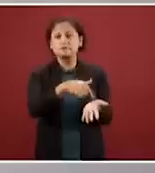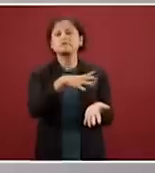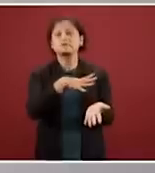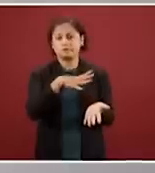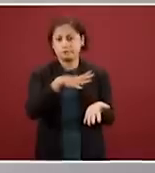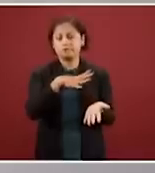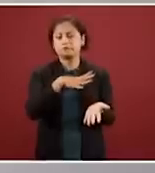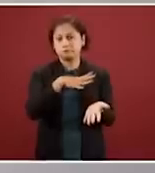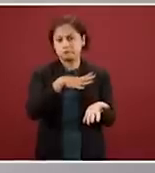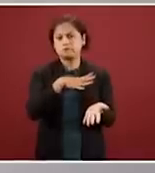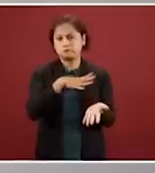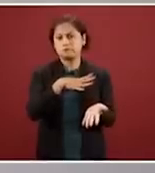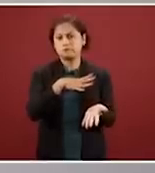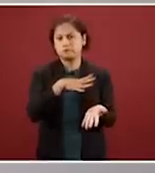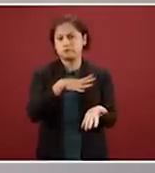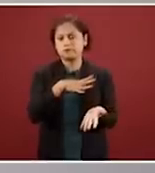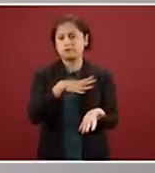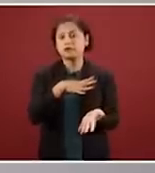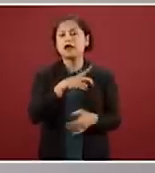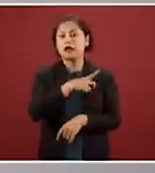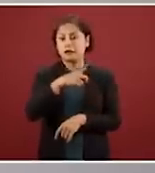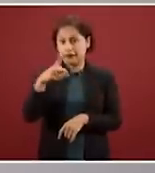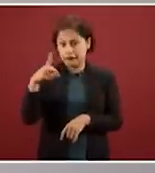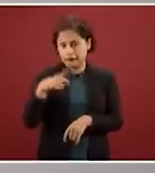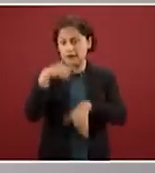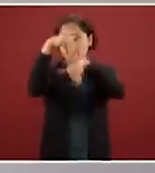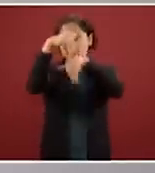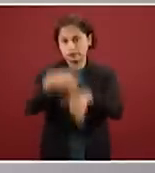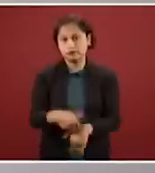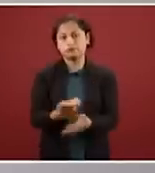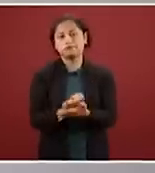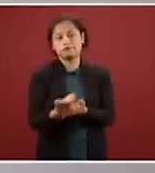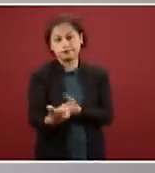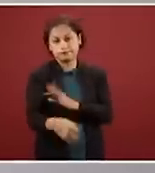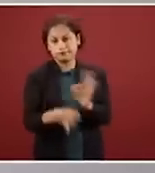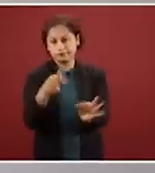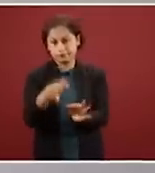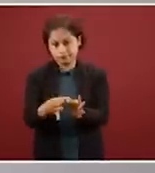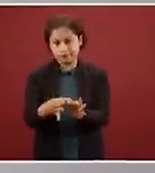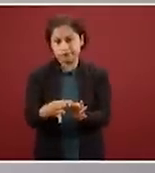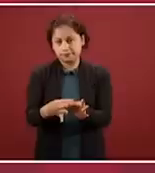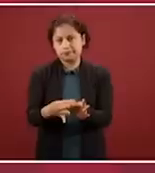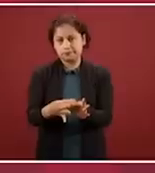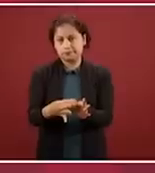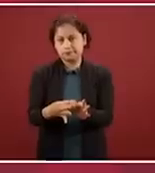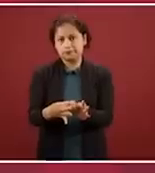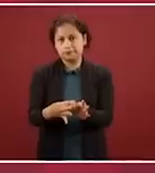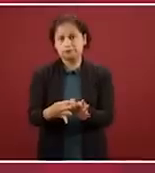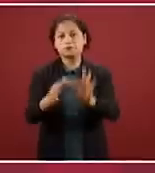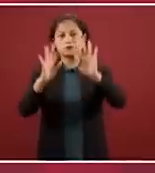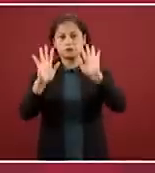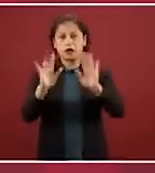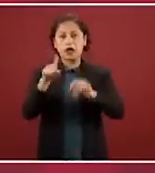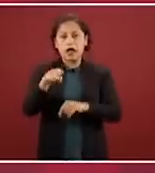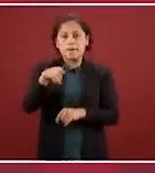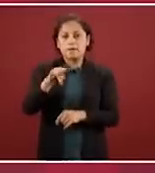sino se tiene que garantizar el pago de cuando menos el salario